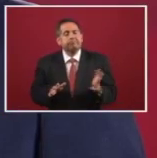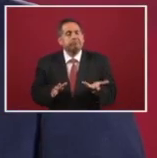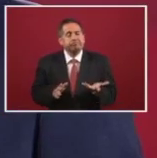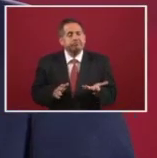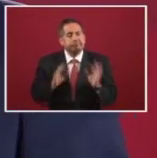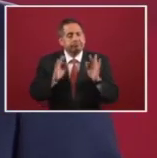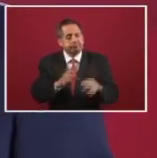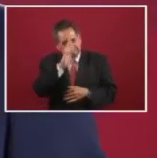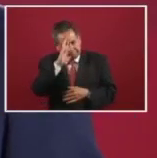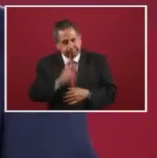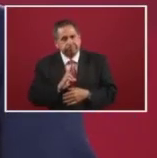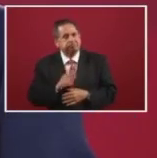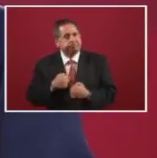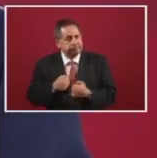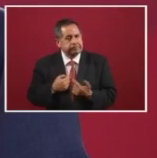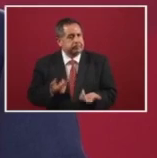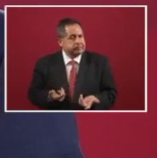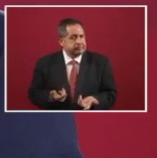O sea, porque